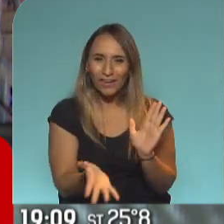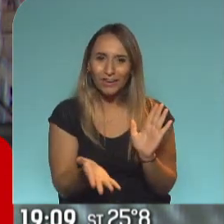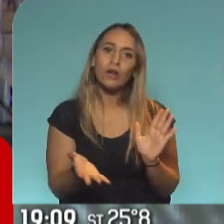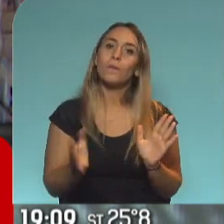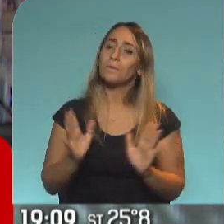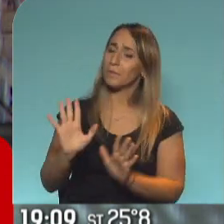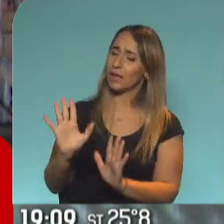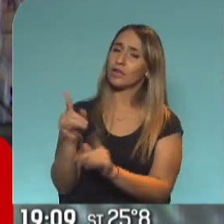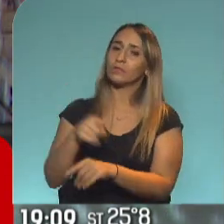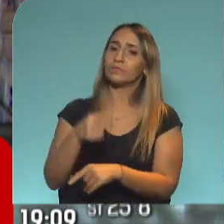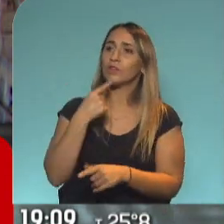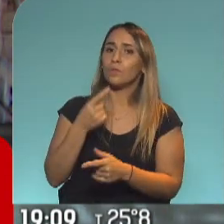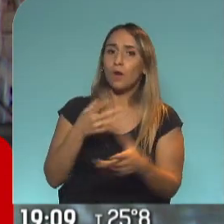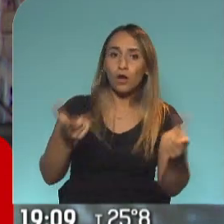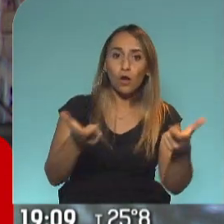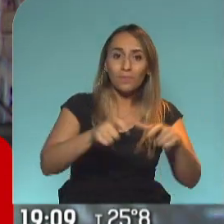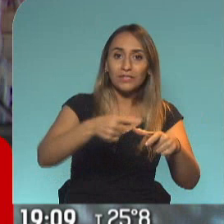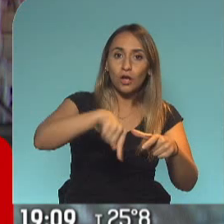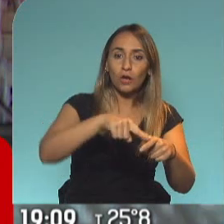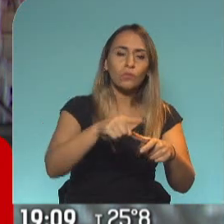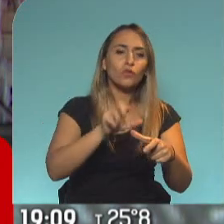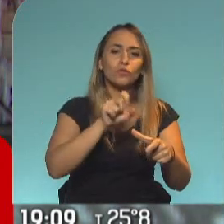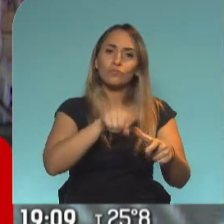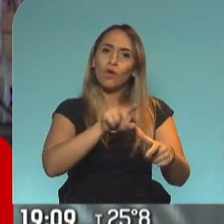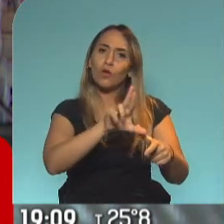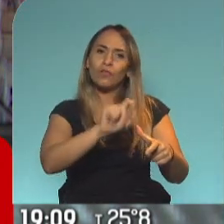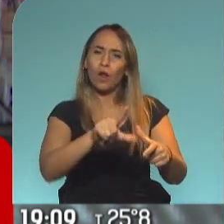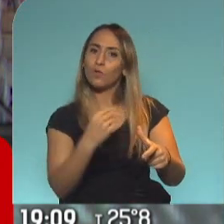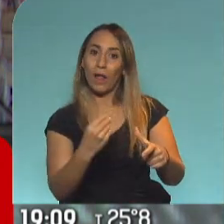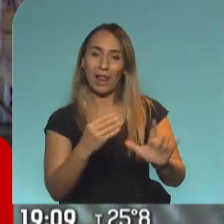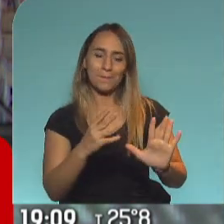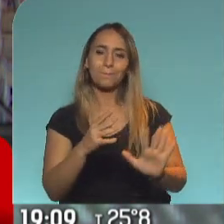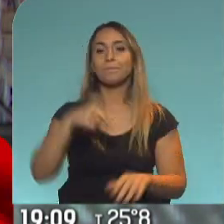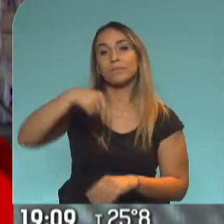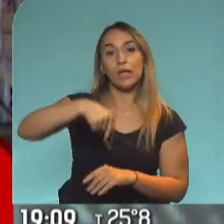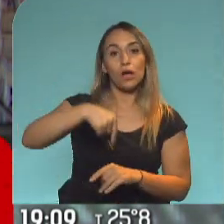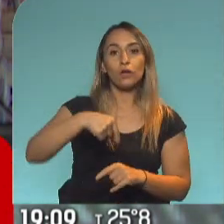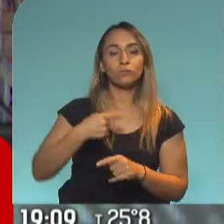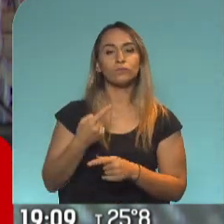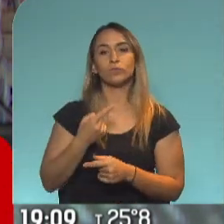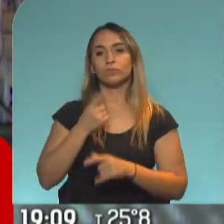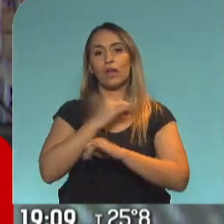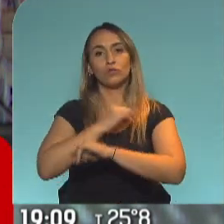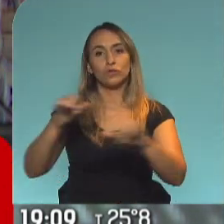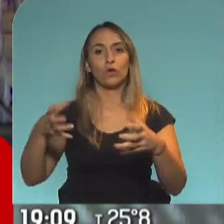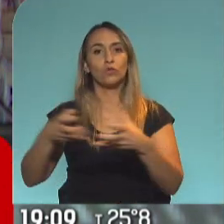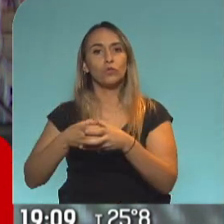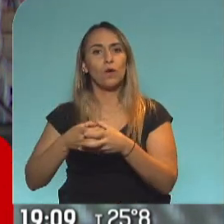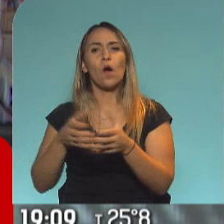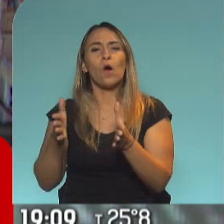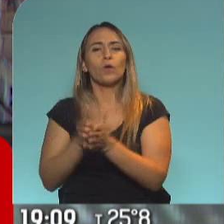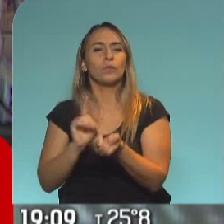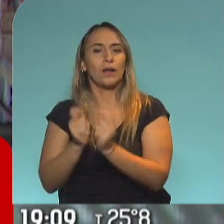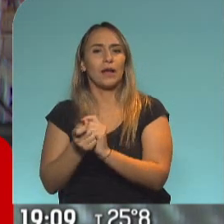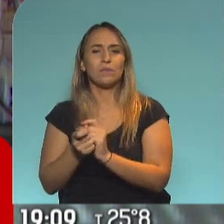las facultades que se le busca asignar a esa comisión. Bueno, el que habló, entre otros, hoy hubo un comunicado de Juntos por el Cambio donde casi en forma